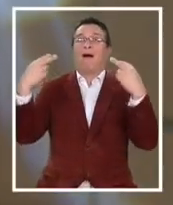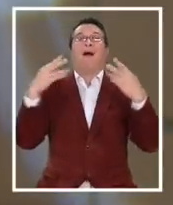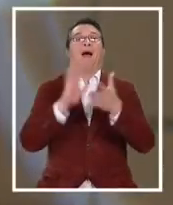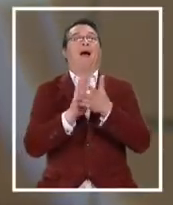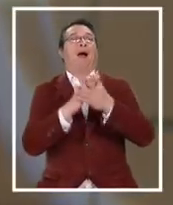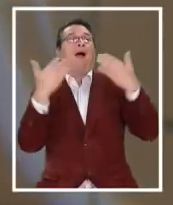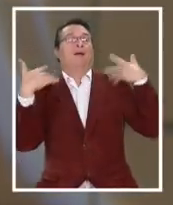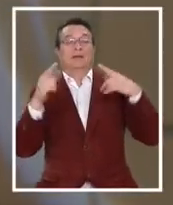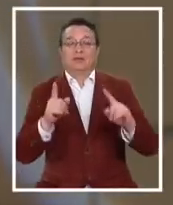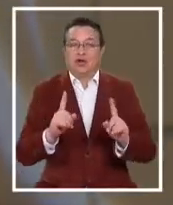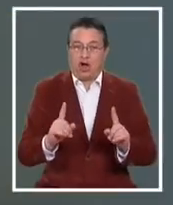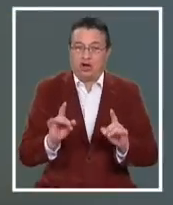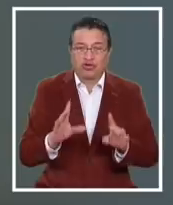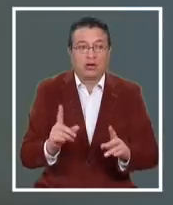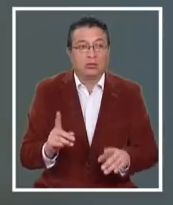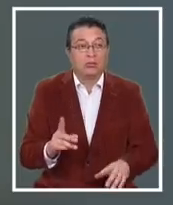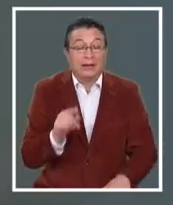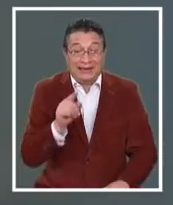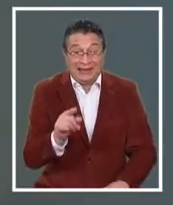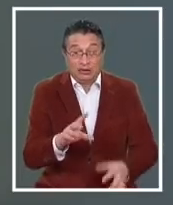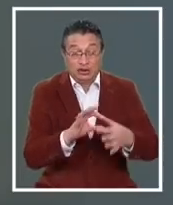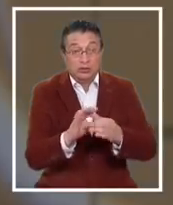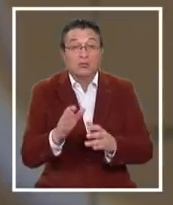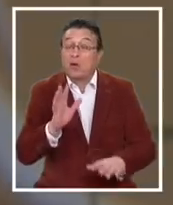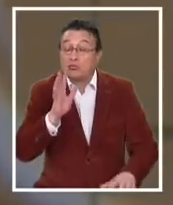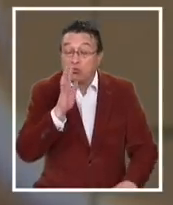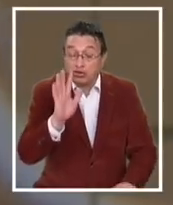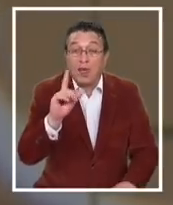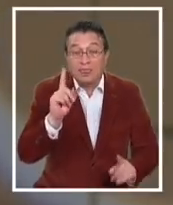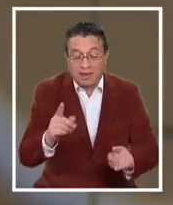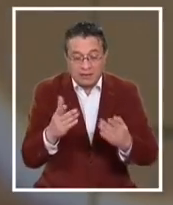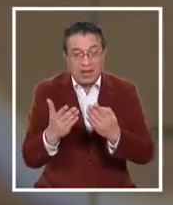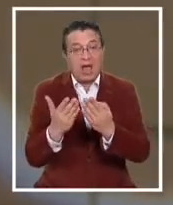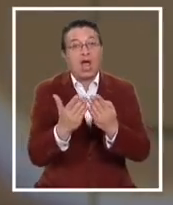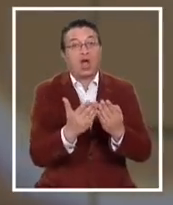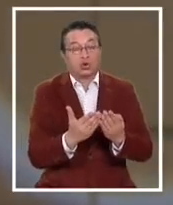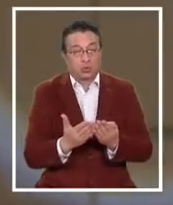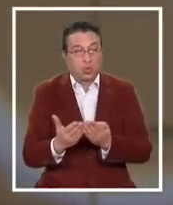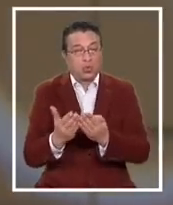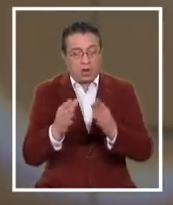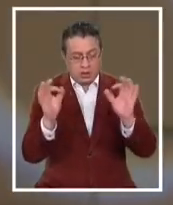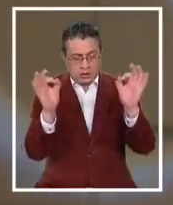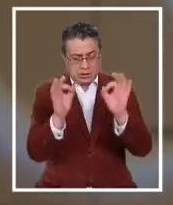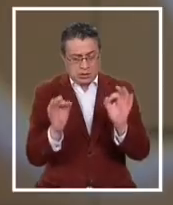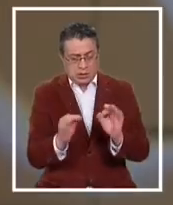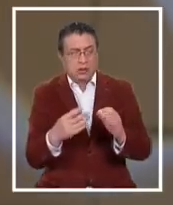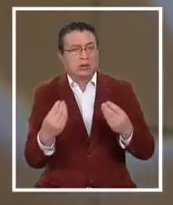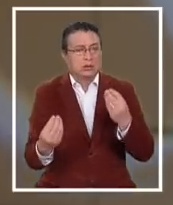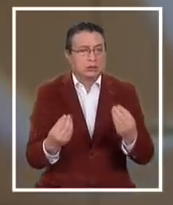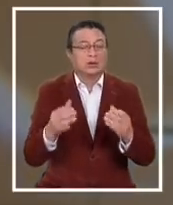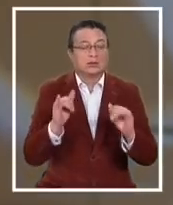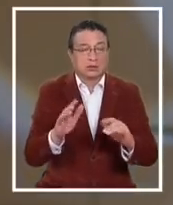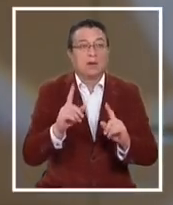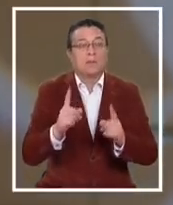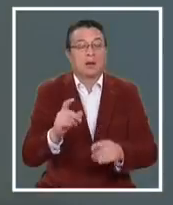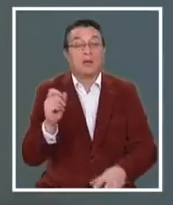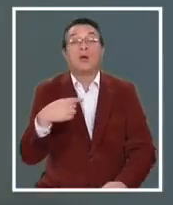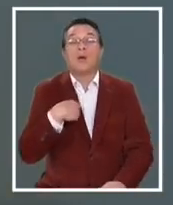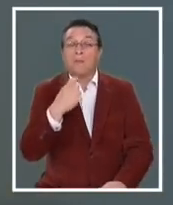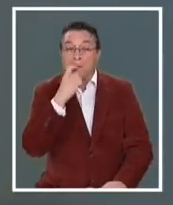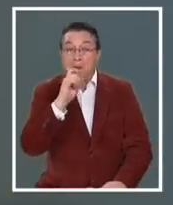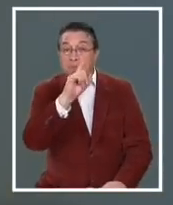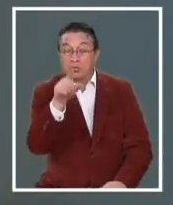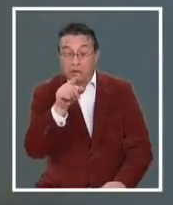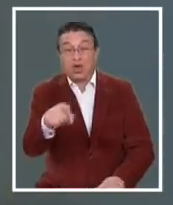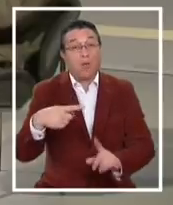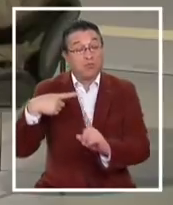¿Y eso está haciendo? No lo sé. Por eso tenemos que estudiarla primero. Tenemos que estudiarla en detalle, sus consecuencias y conversar con el resto. Pero uno se pregunta si eso